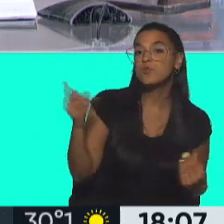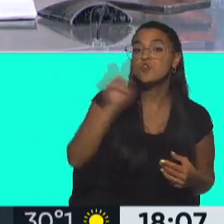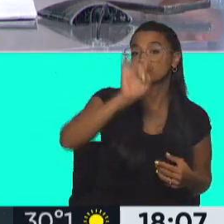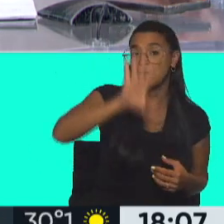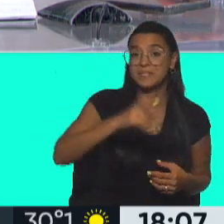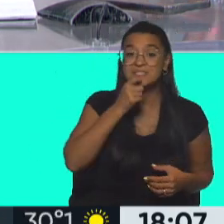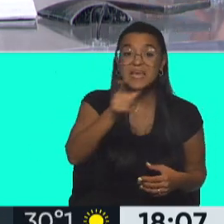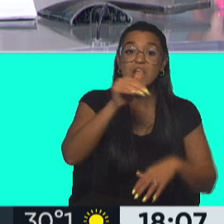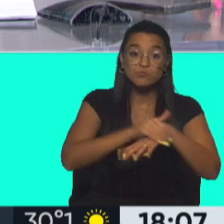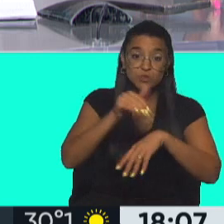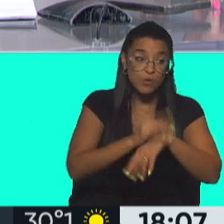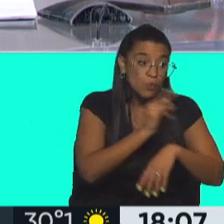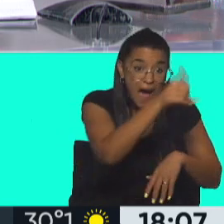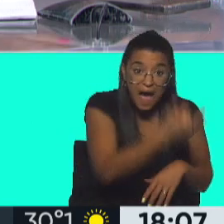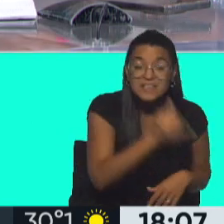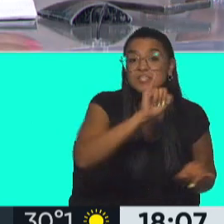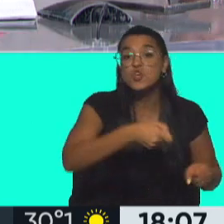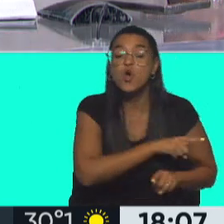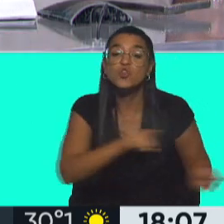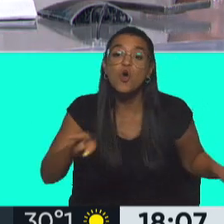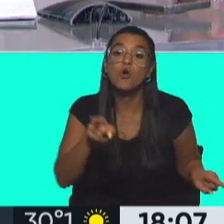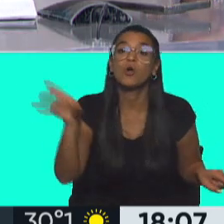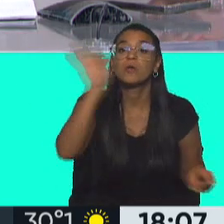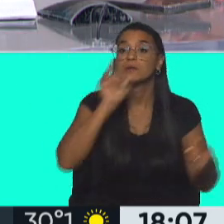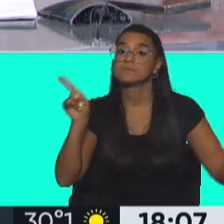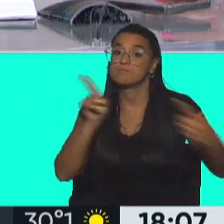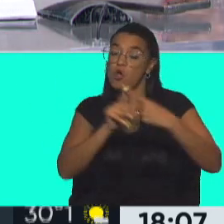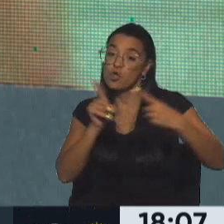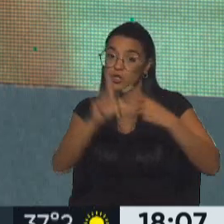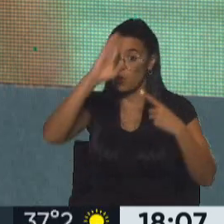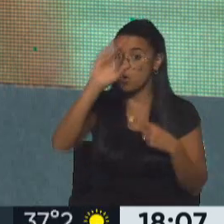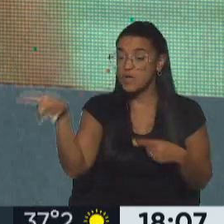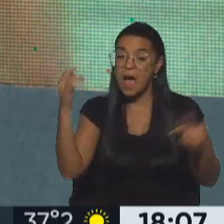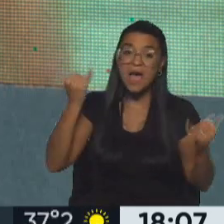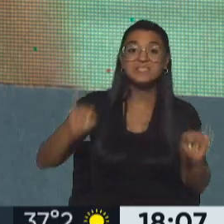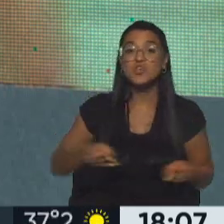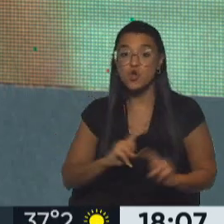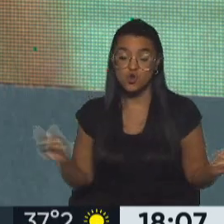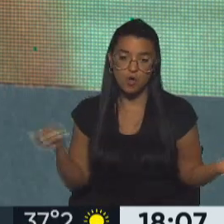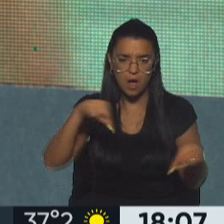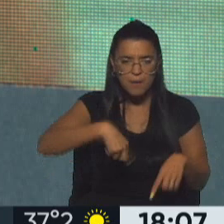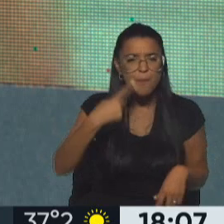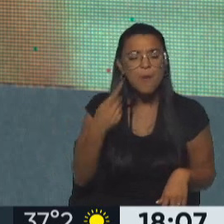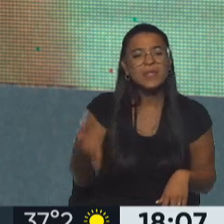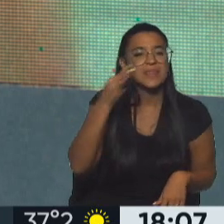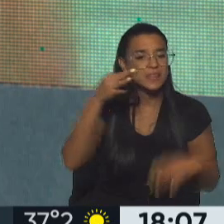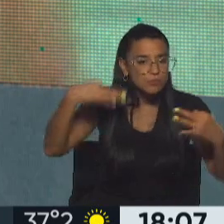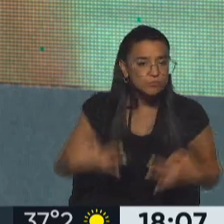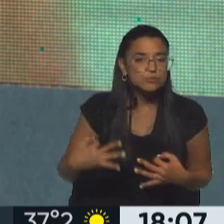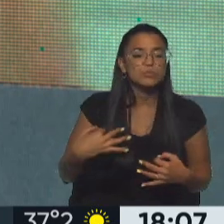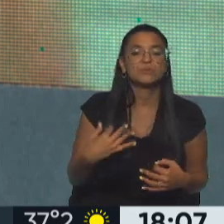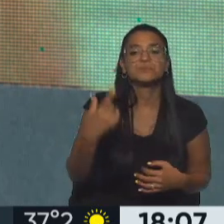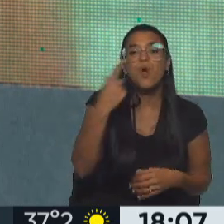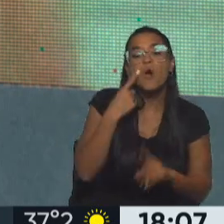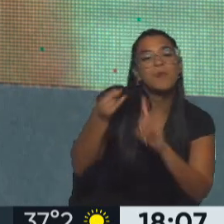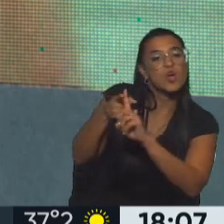solo si tuvo responsabilidad si se puede llegar a encontrar una línea directa entre bolsonaro y lo que pasó ayer vamos a ver como testigo directo y hombre próximo